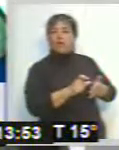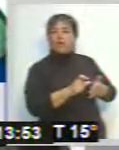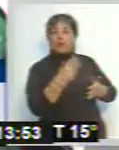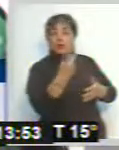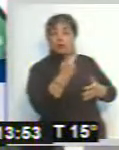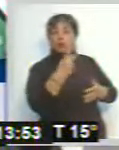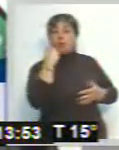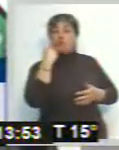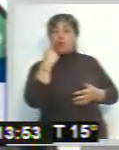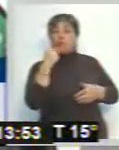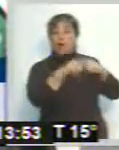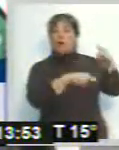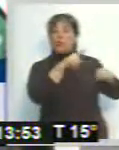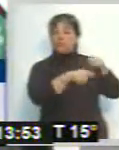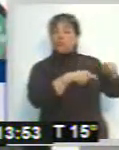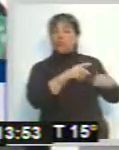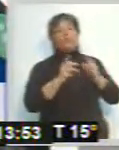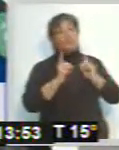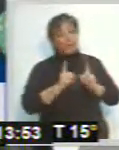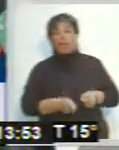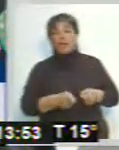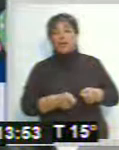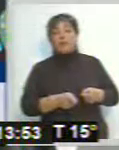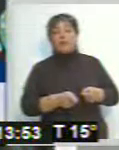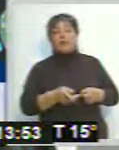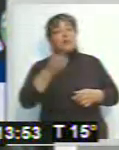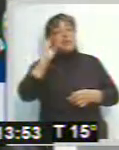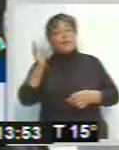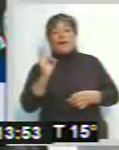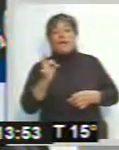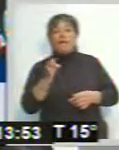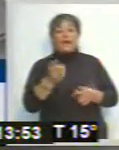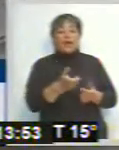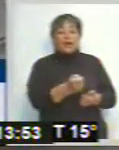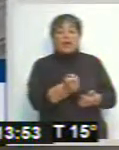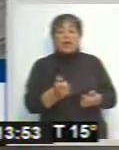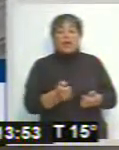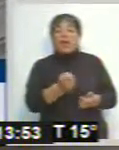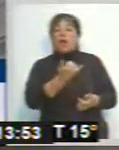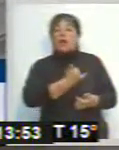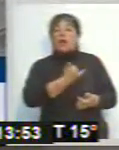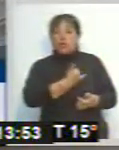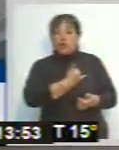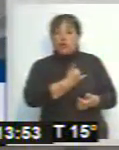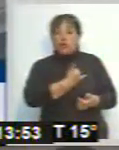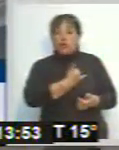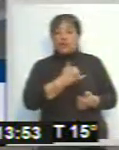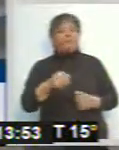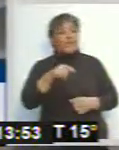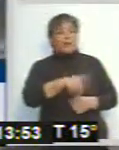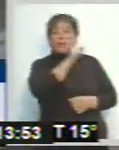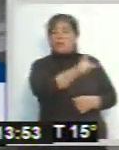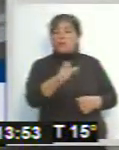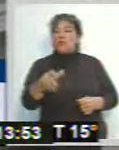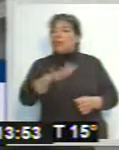a estos dos hombres acusados y también obviamente se está tratando de rastrear, el teléfono celular. ¿Se estima que estas personas son de